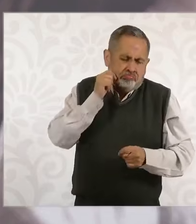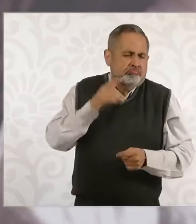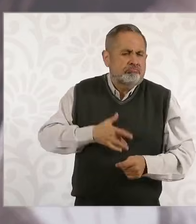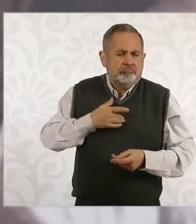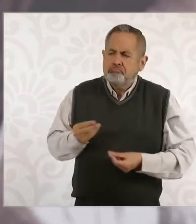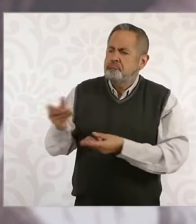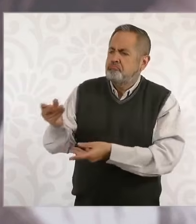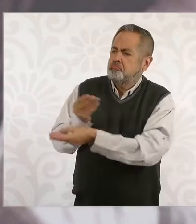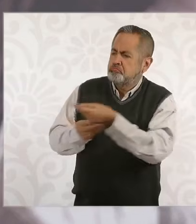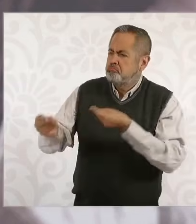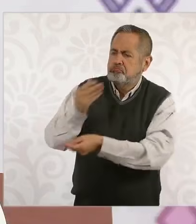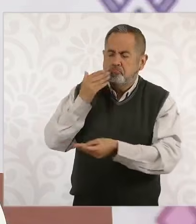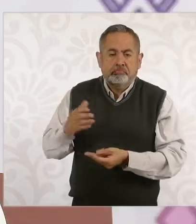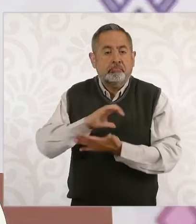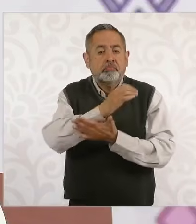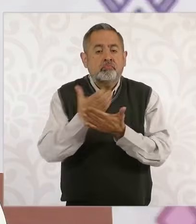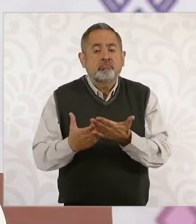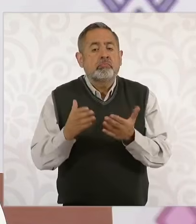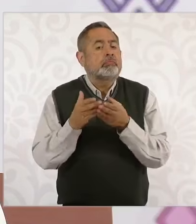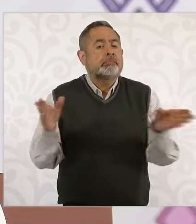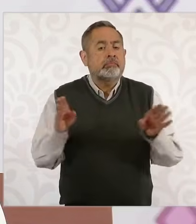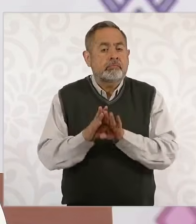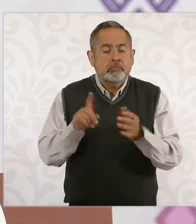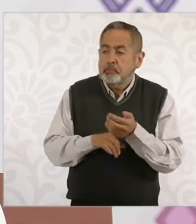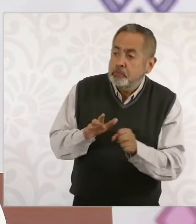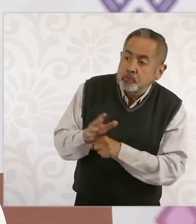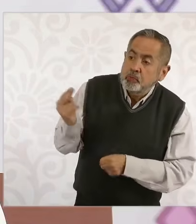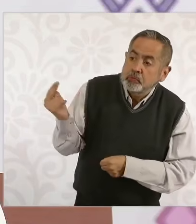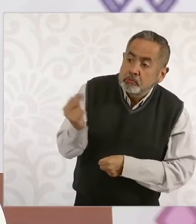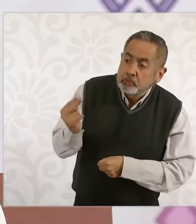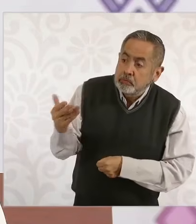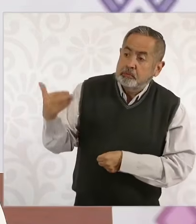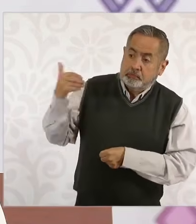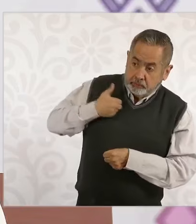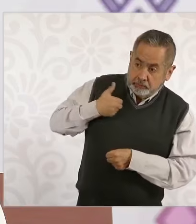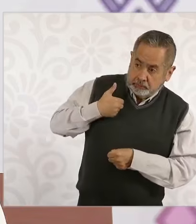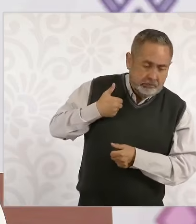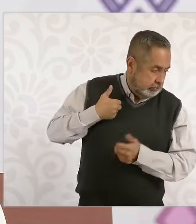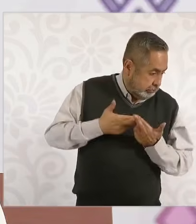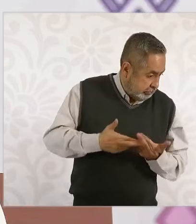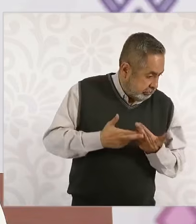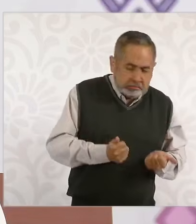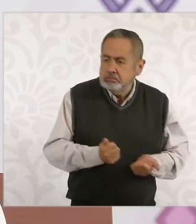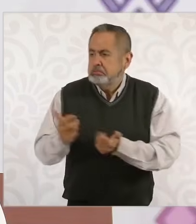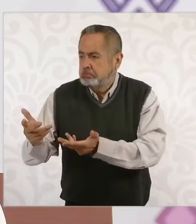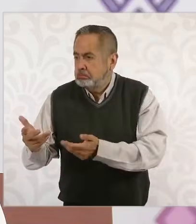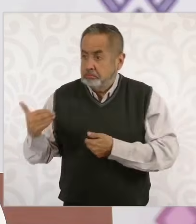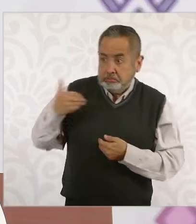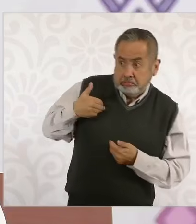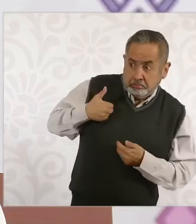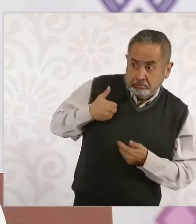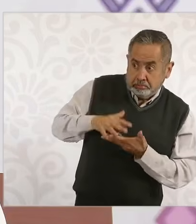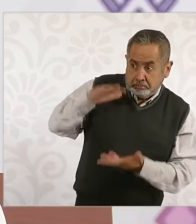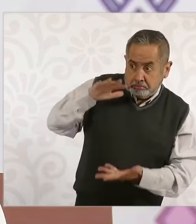buen intercambio. El contrato es abierto, es en función de sus necesidades, nos solicitan en función de nuestra disponibilidad. Y déjenme